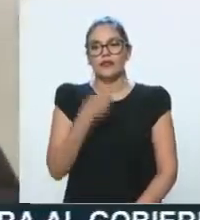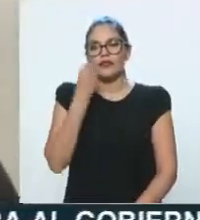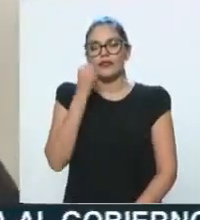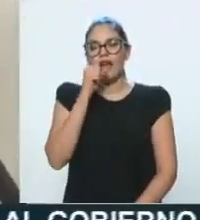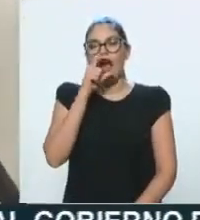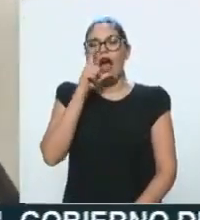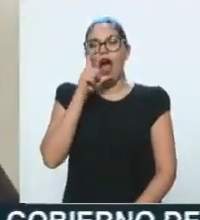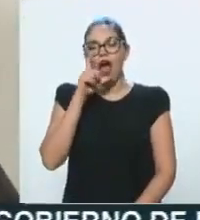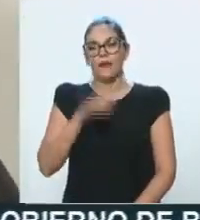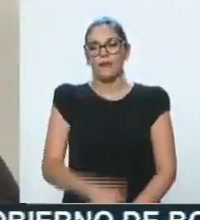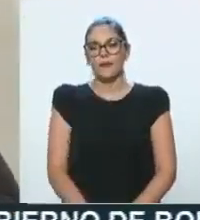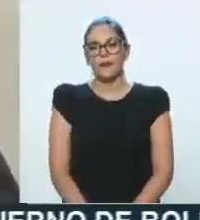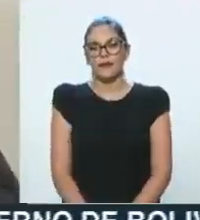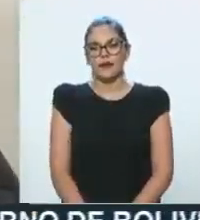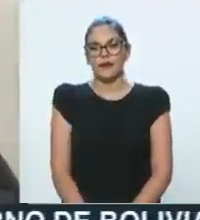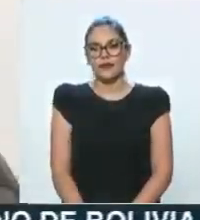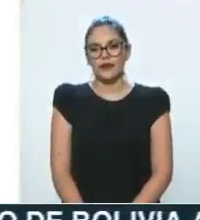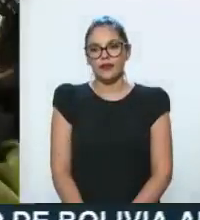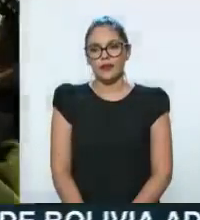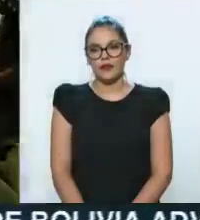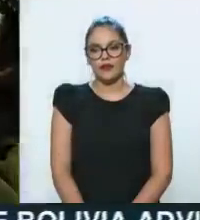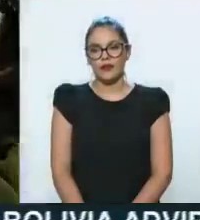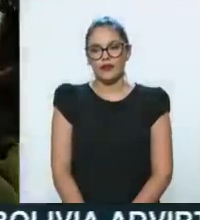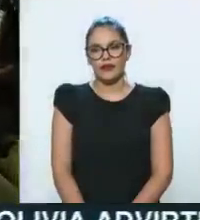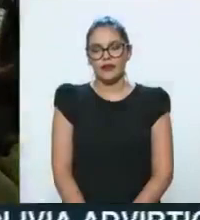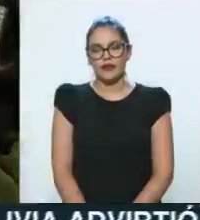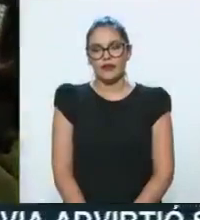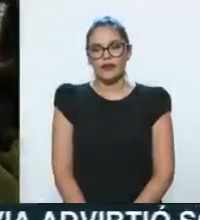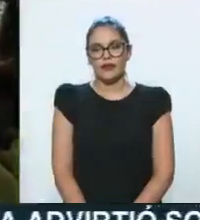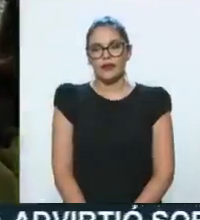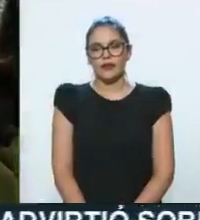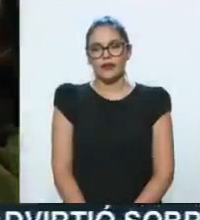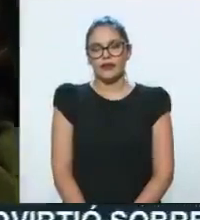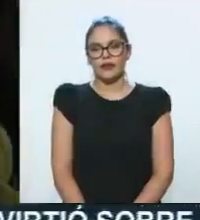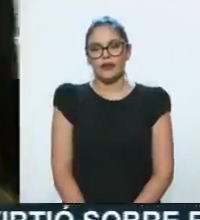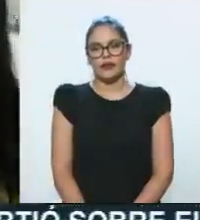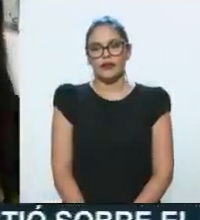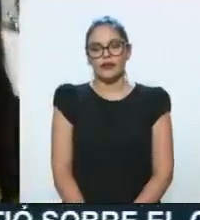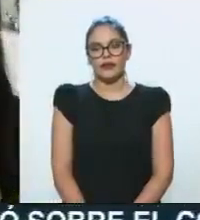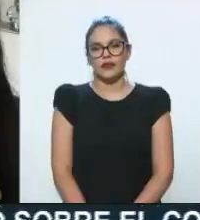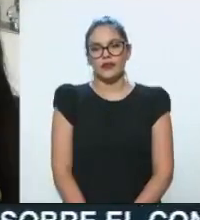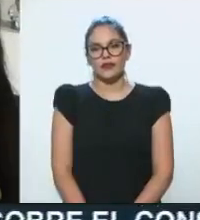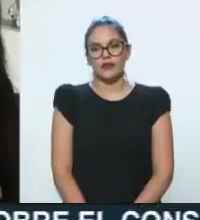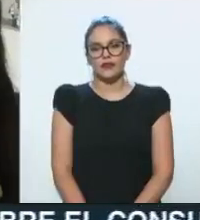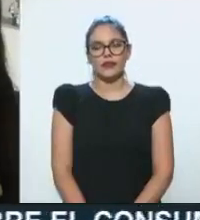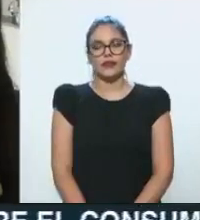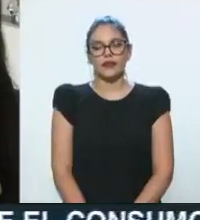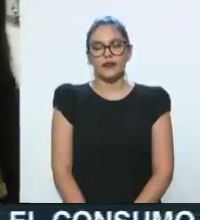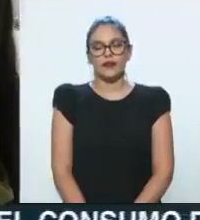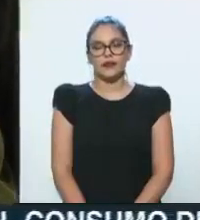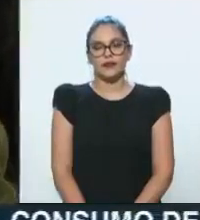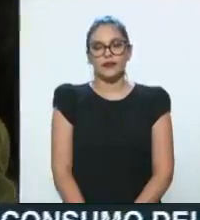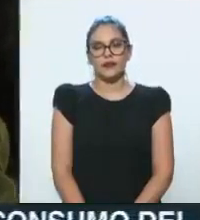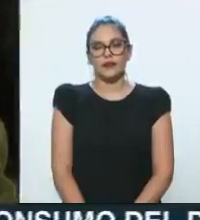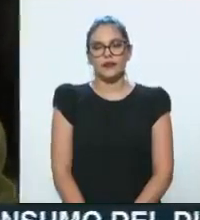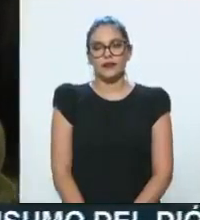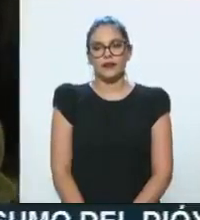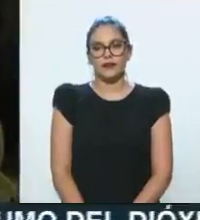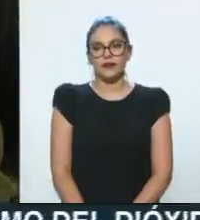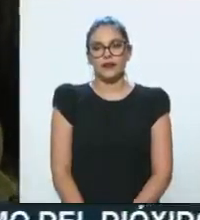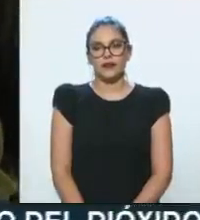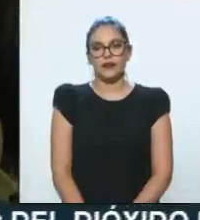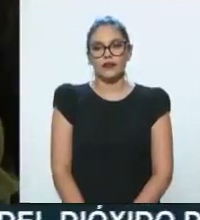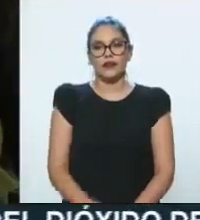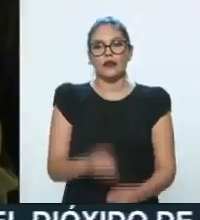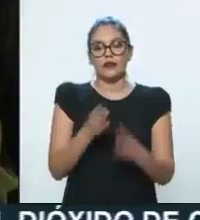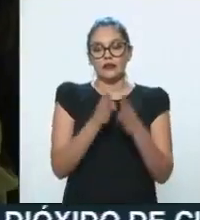Ah, una, dos, tres, José. Eso es. Uno más, Nayeli, ajá. Necesitarlo, pero de 3 a